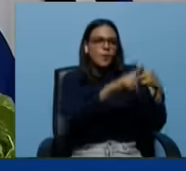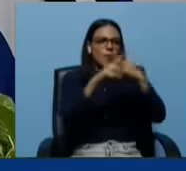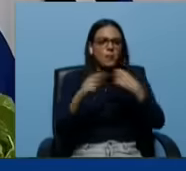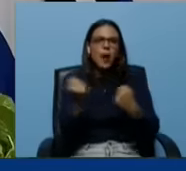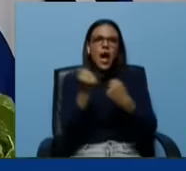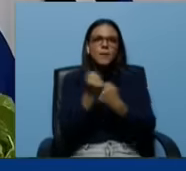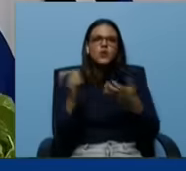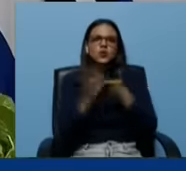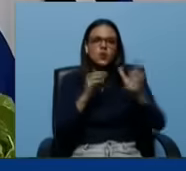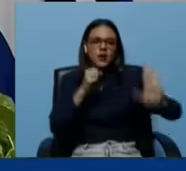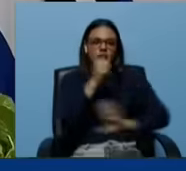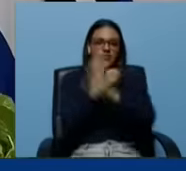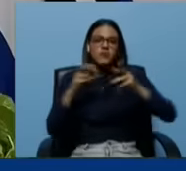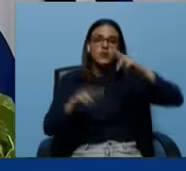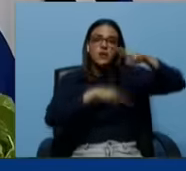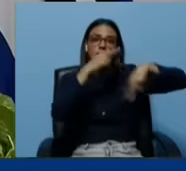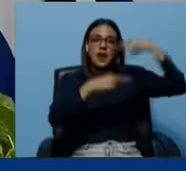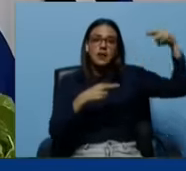de la revolución